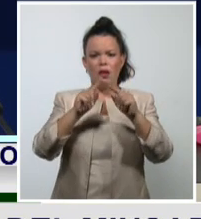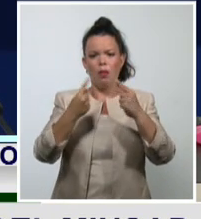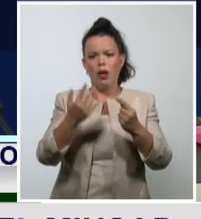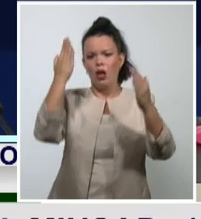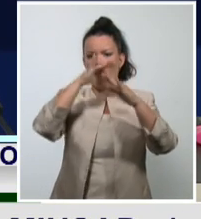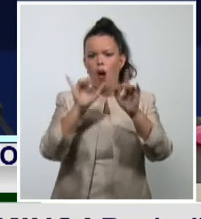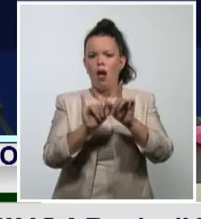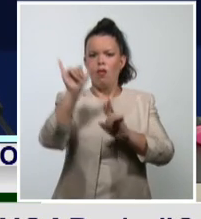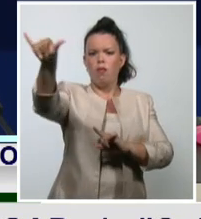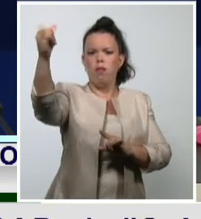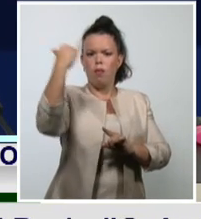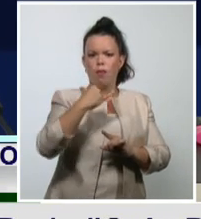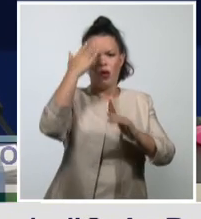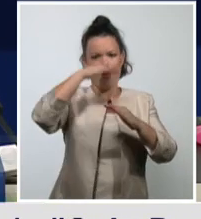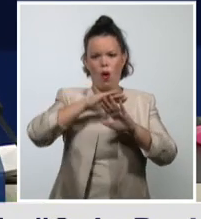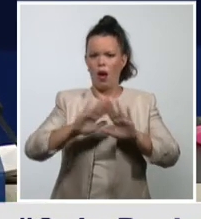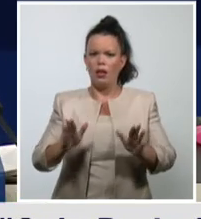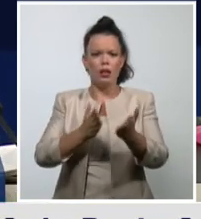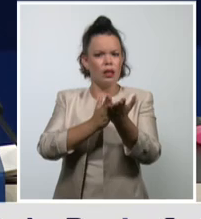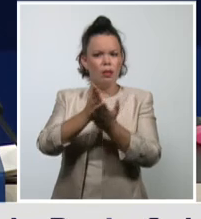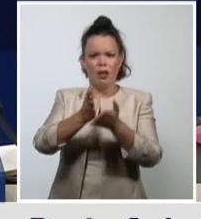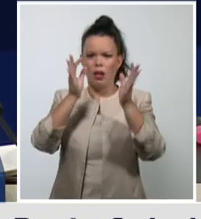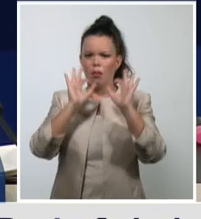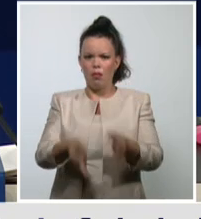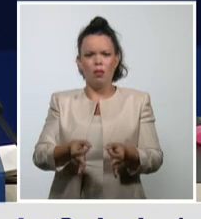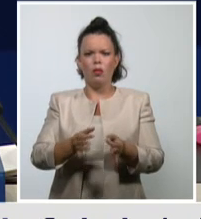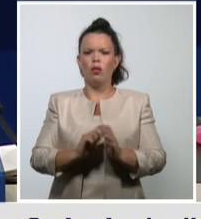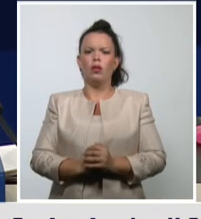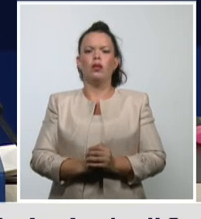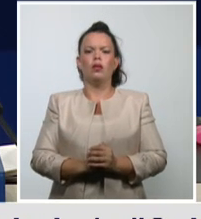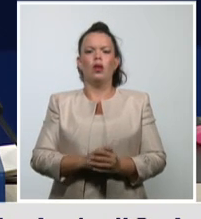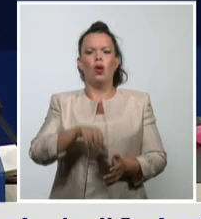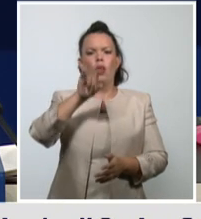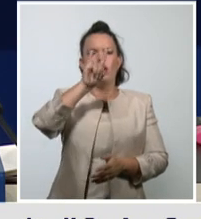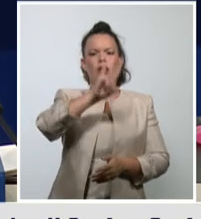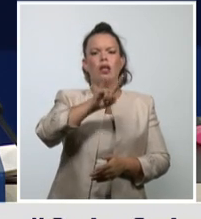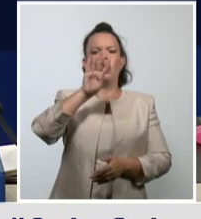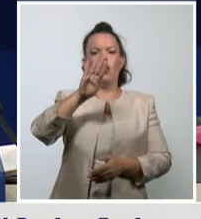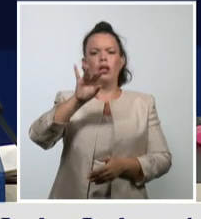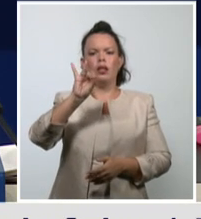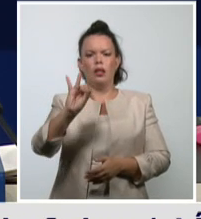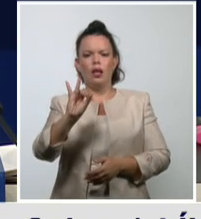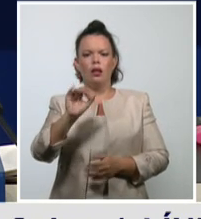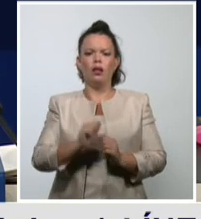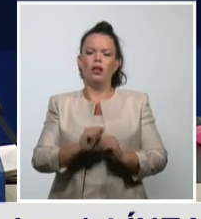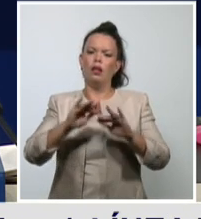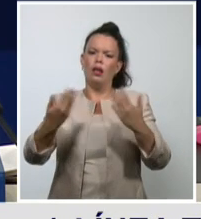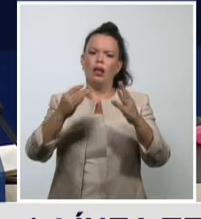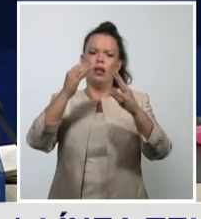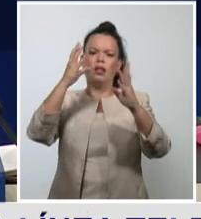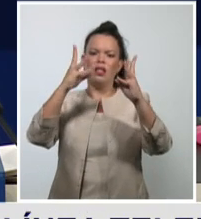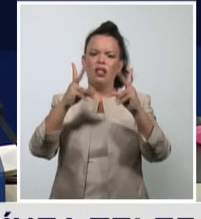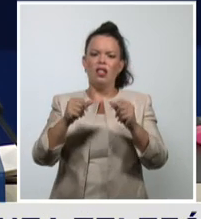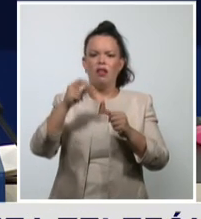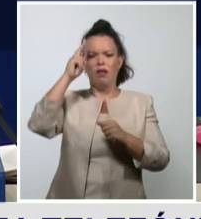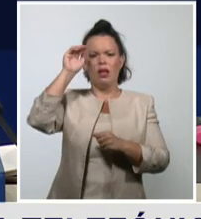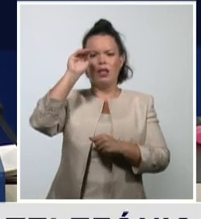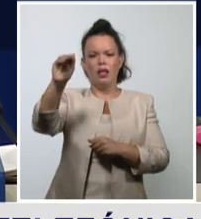esta situación. Cambia el número de pacientes ingresados en hospitales,